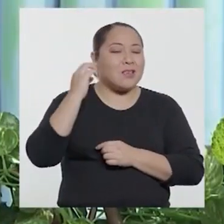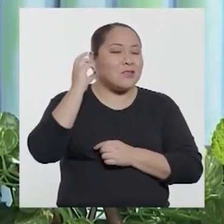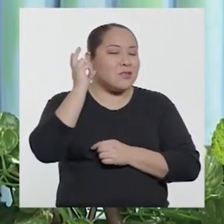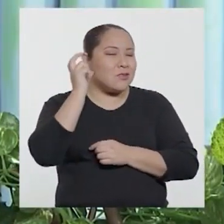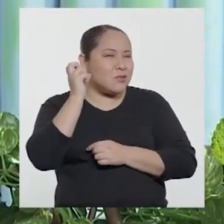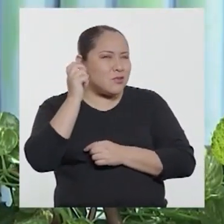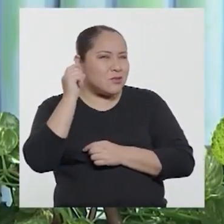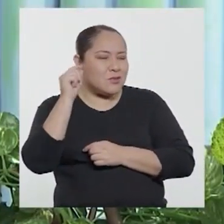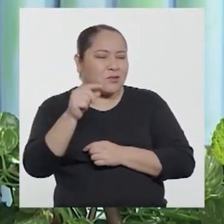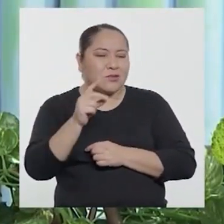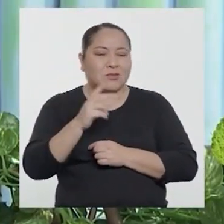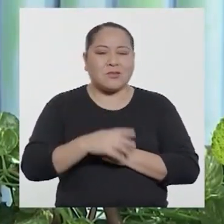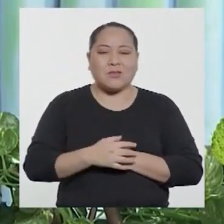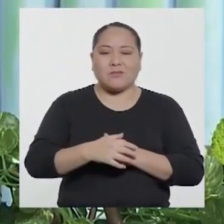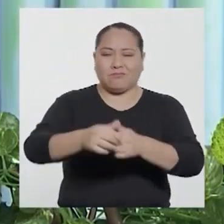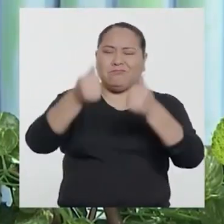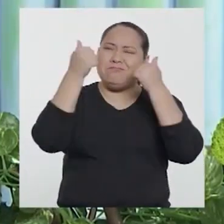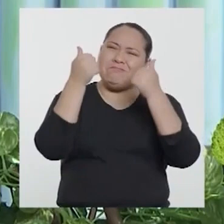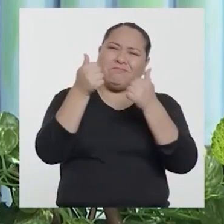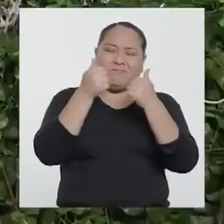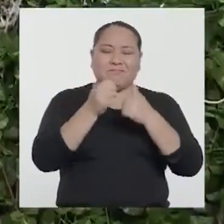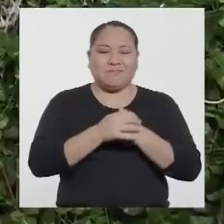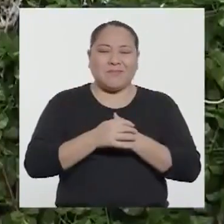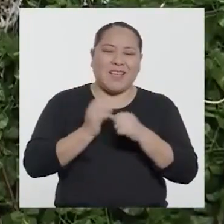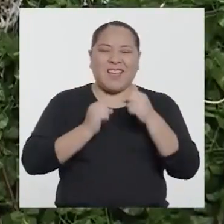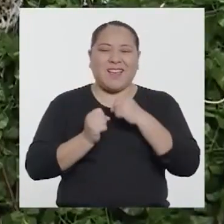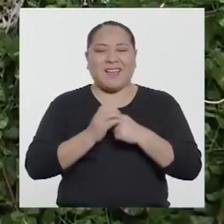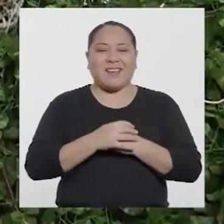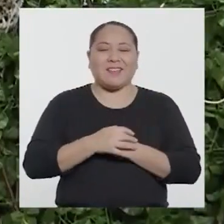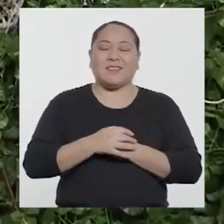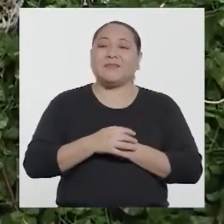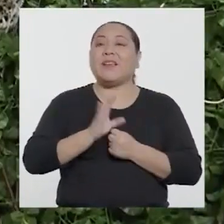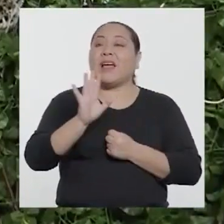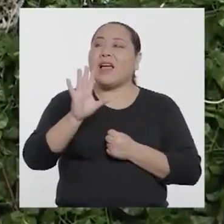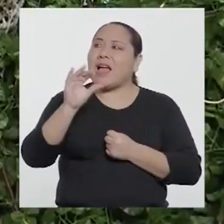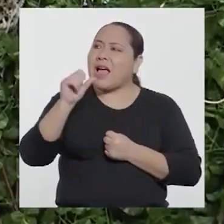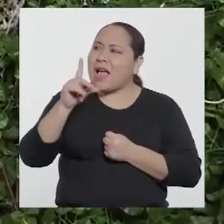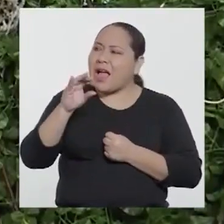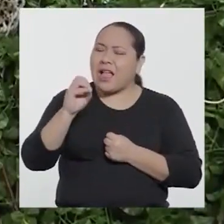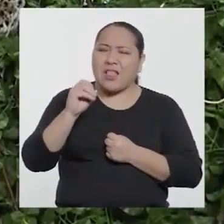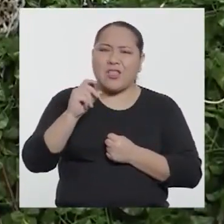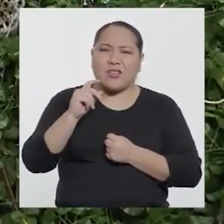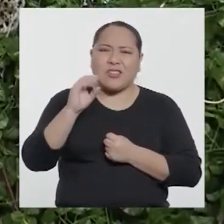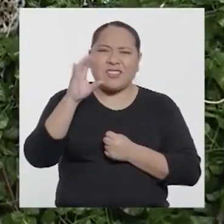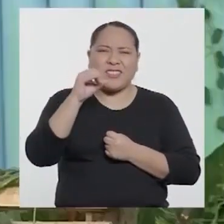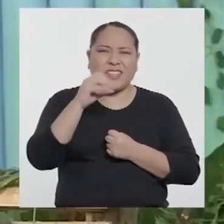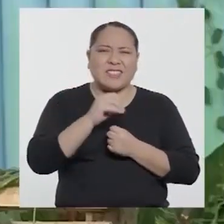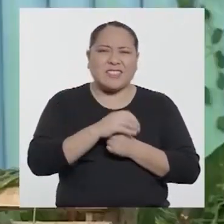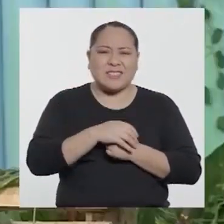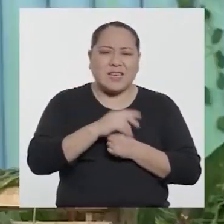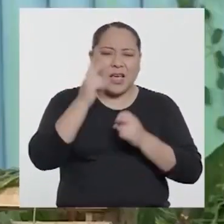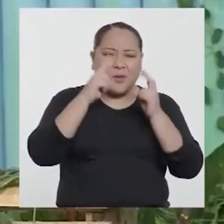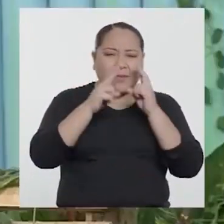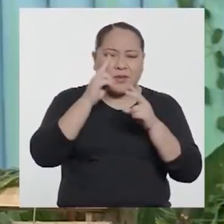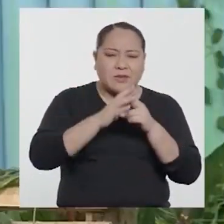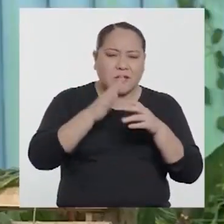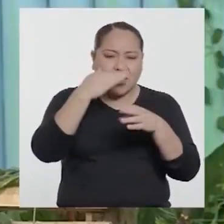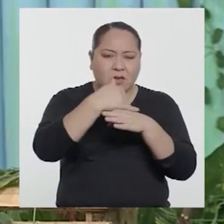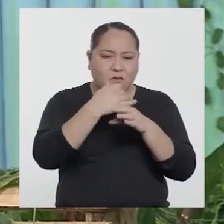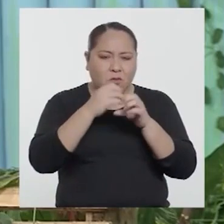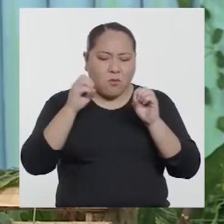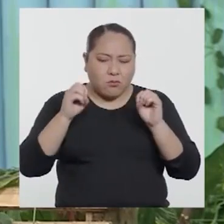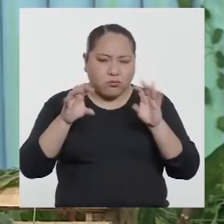sonido se escuchará súper bien! Aldo, Chechi, ¿han notado la forma